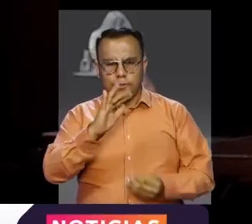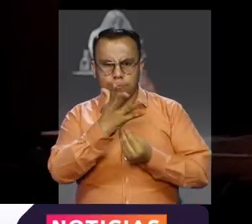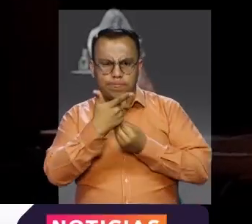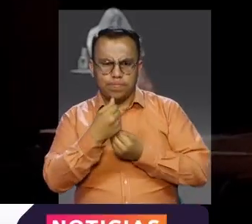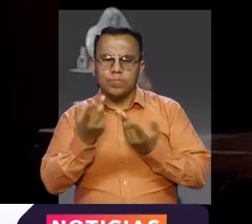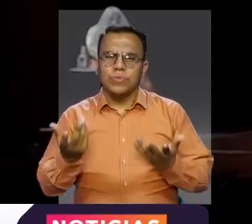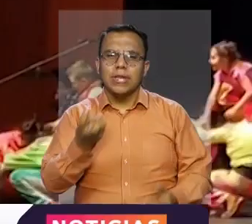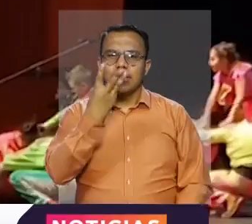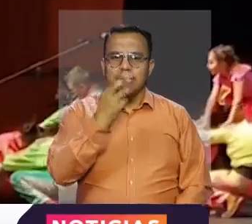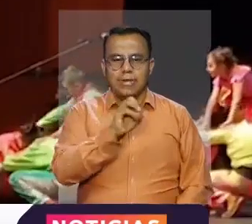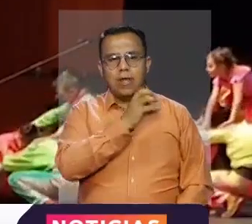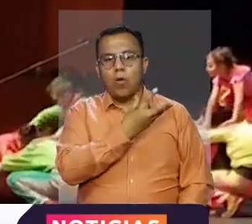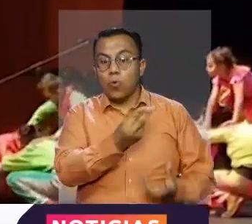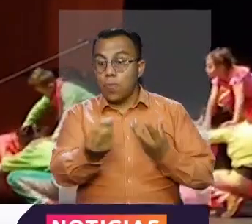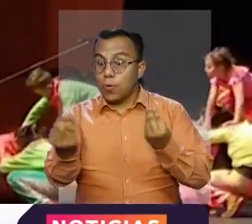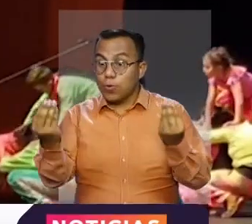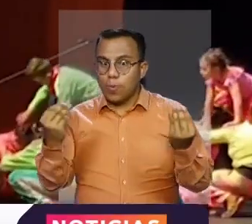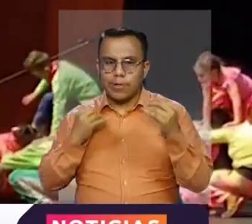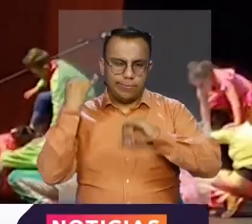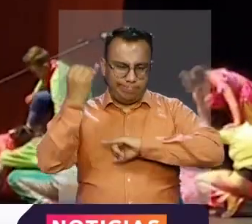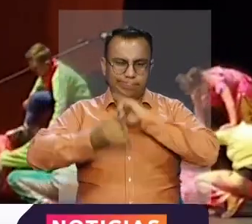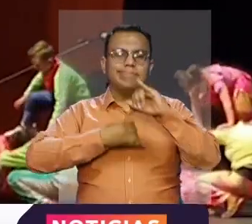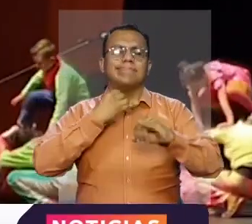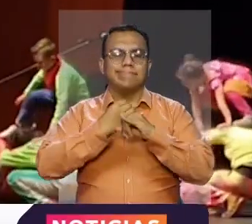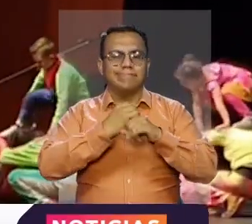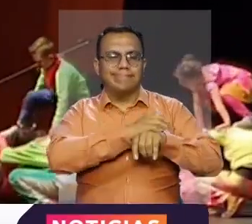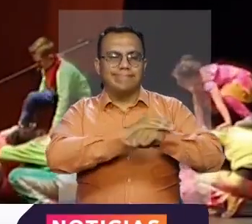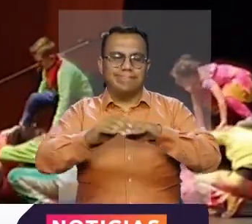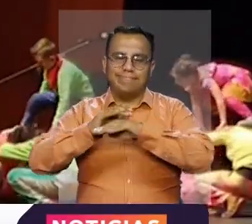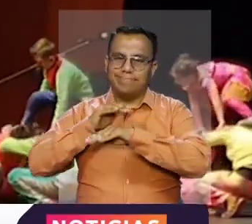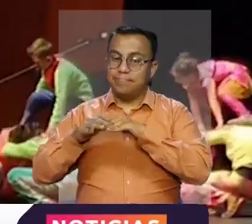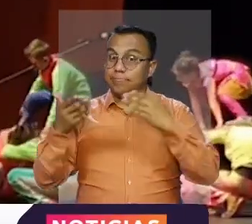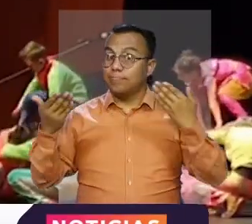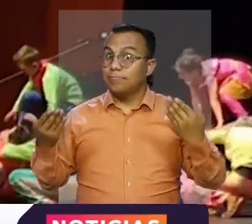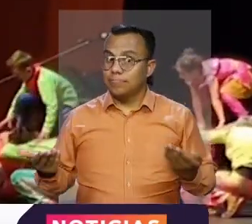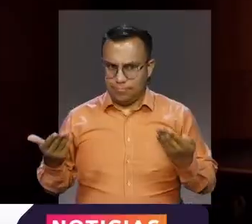más de 30 agrupaciones internacionales invitadas que